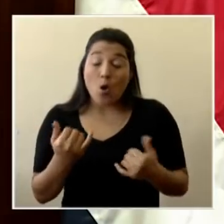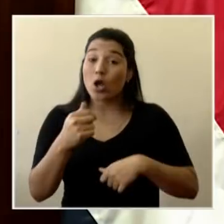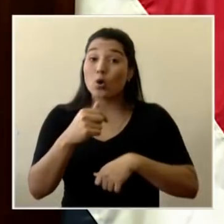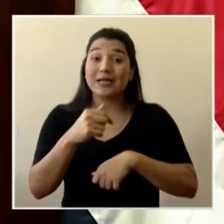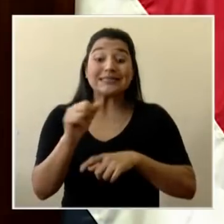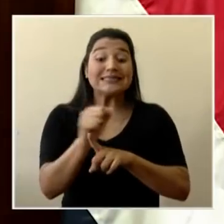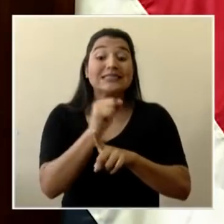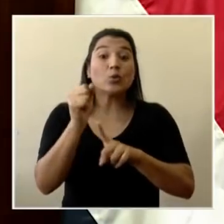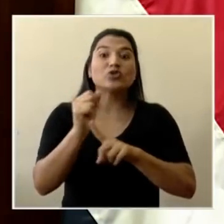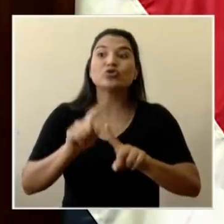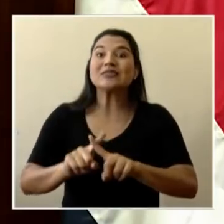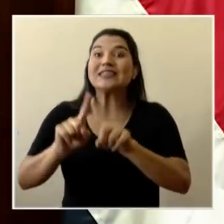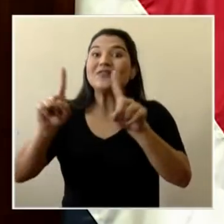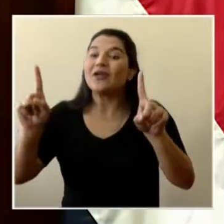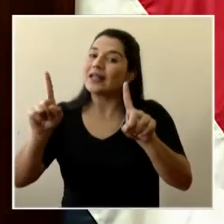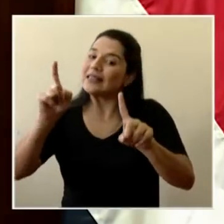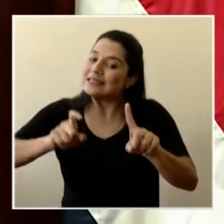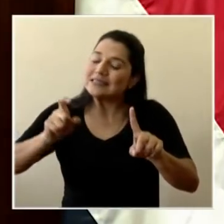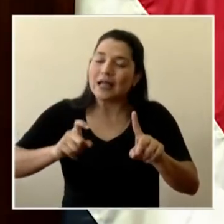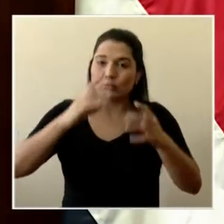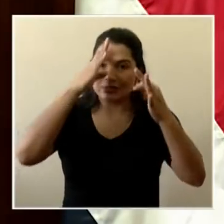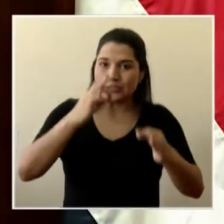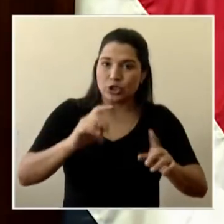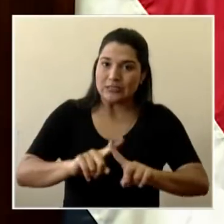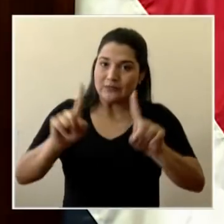extraordinarias y hay que tomar medidas extraordinarias.